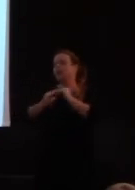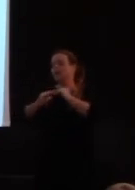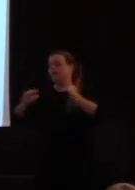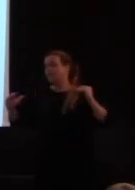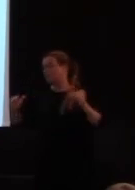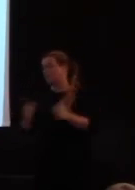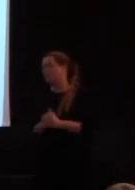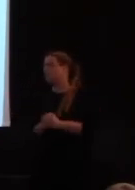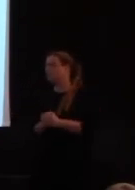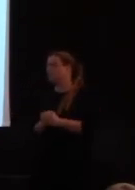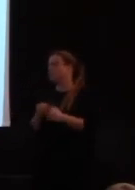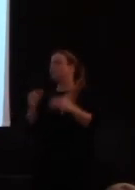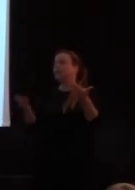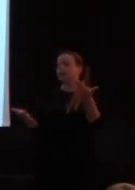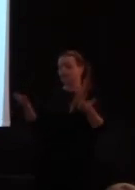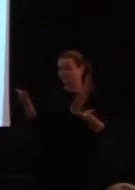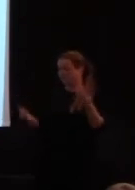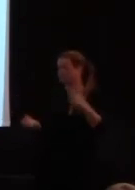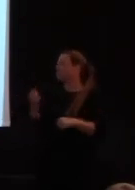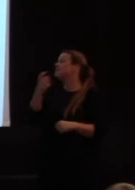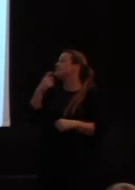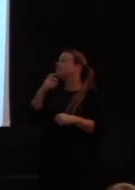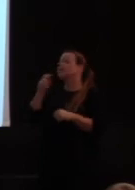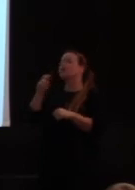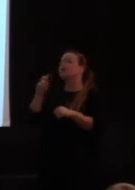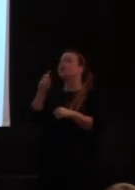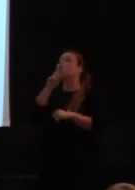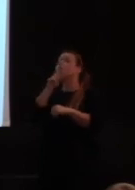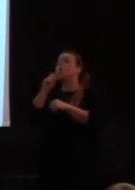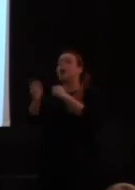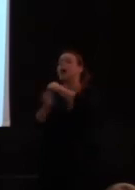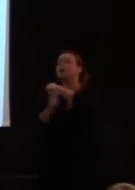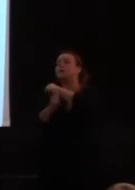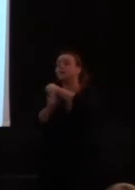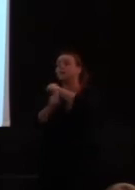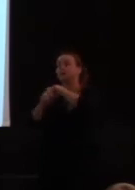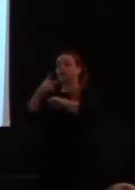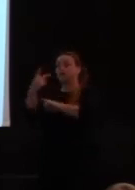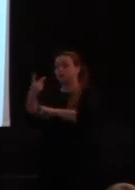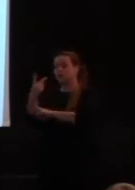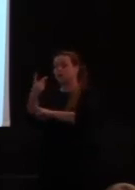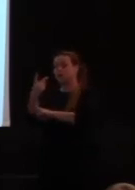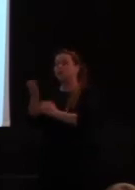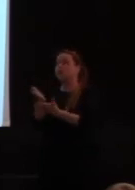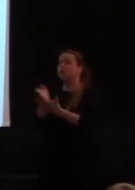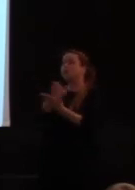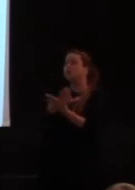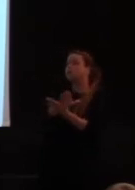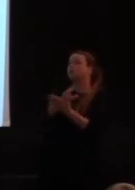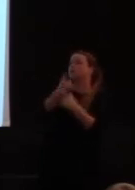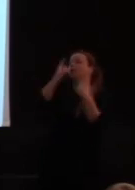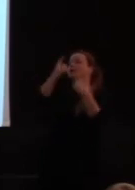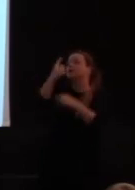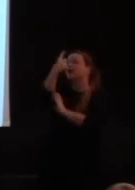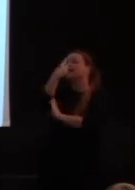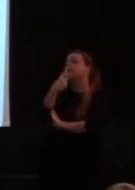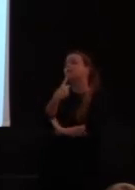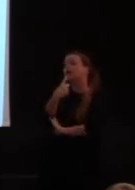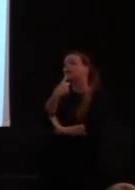lo hacemos eso? Lo hacemos a través de dos tipos de estrategias. Por un lado, nosotros intentamos preservar nuestra